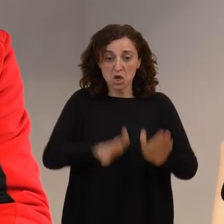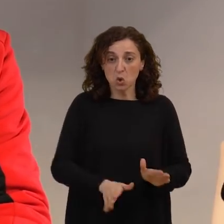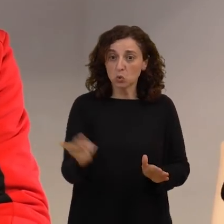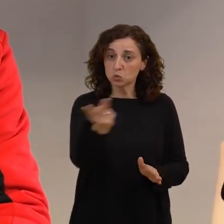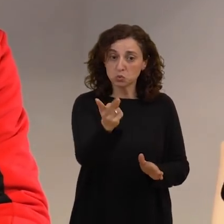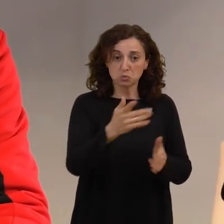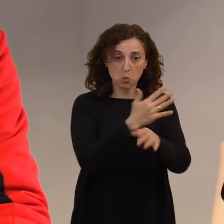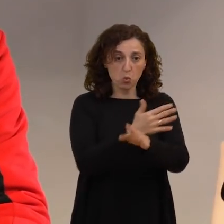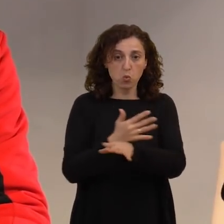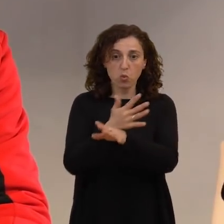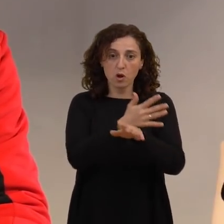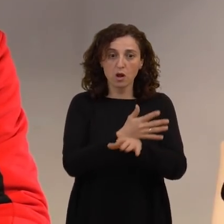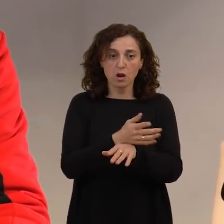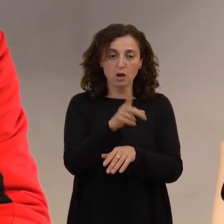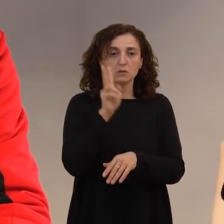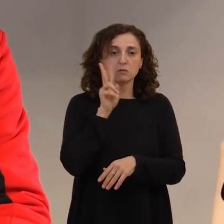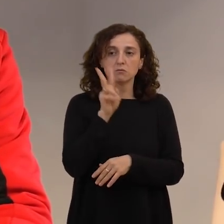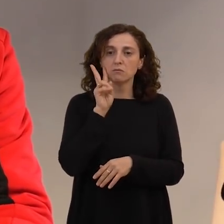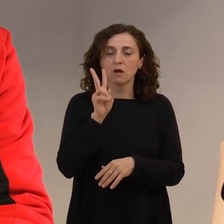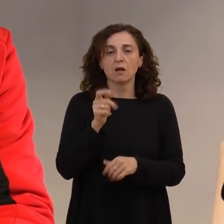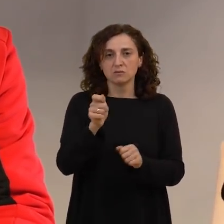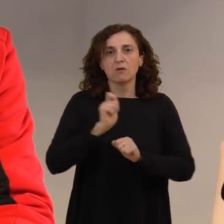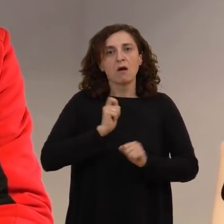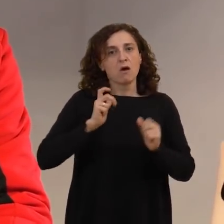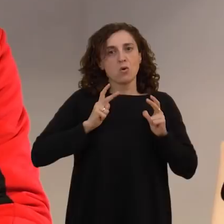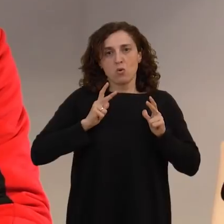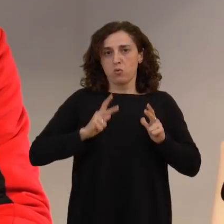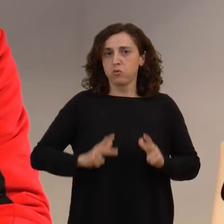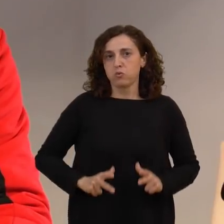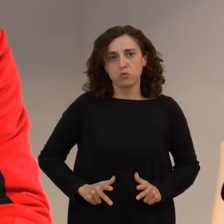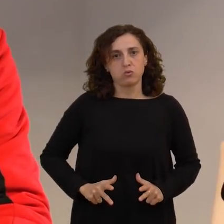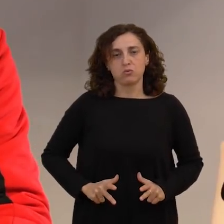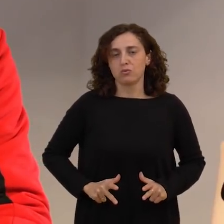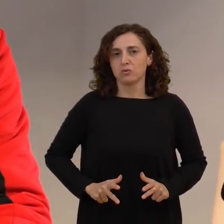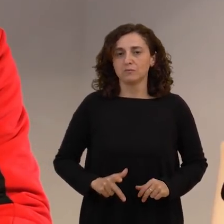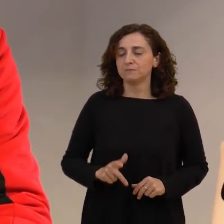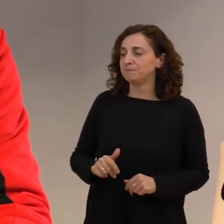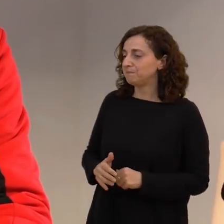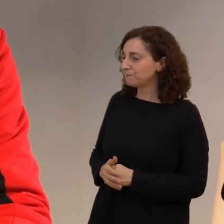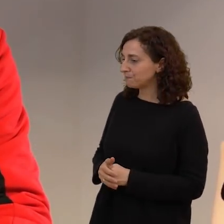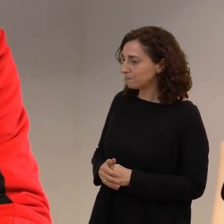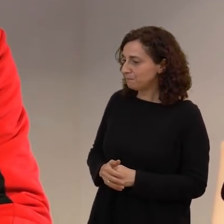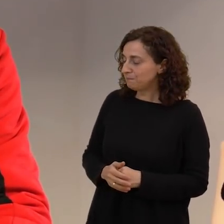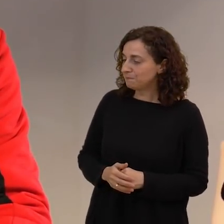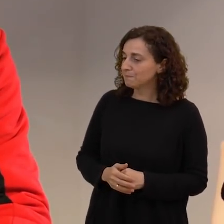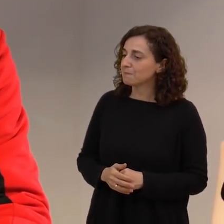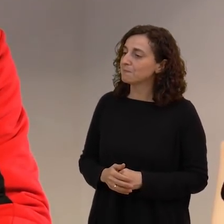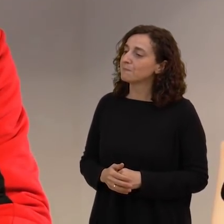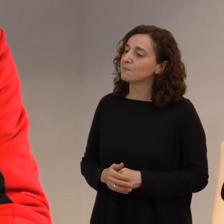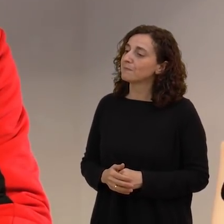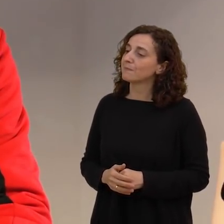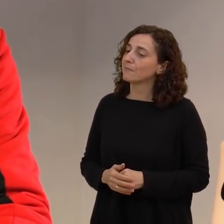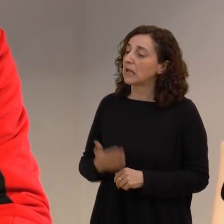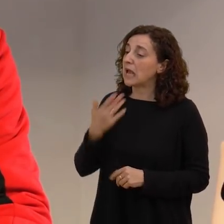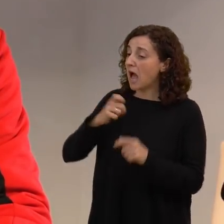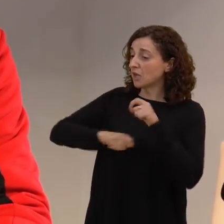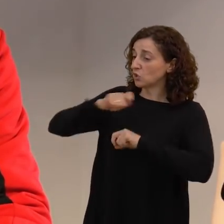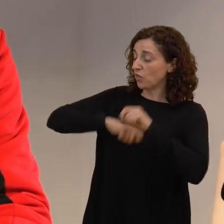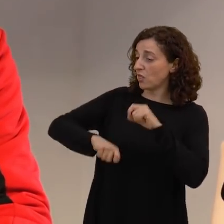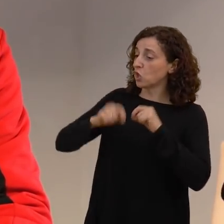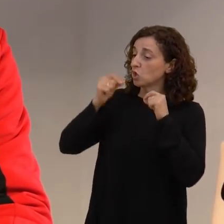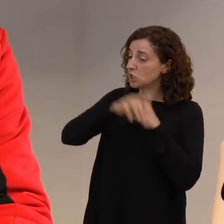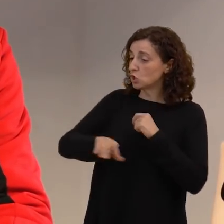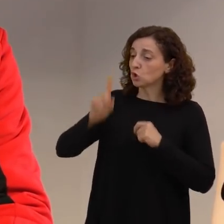ves a sus hijos jugando y eso relaja mucho. ¿De qué manera ha servido de ayuda la